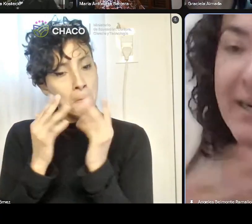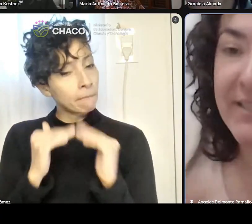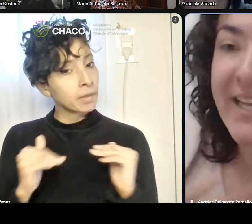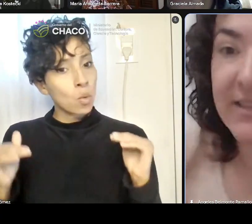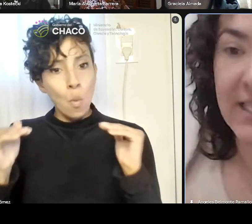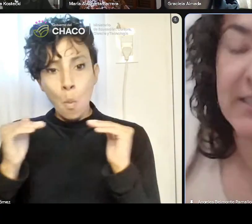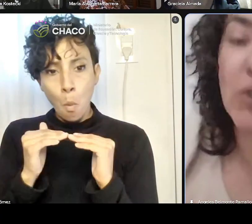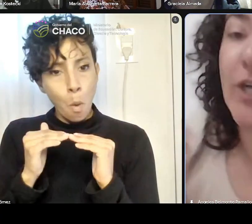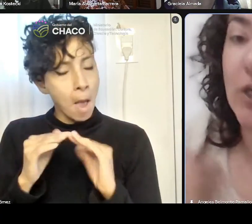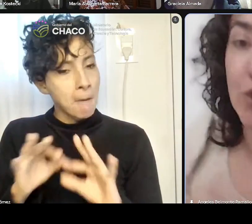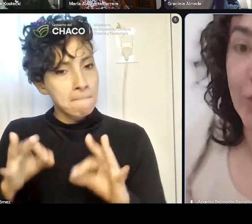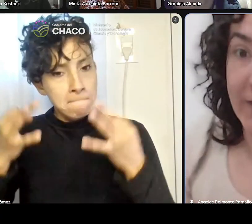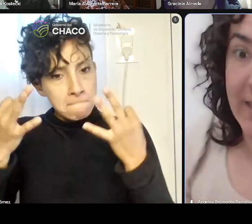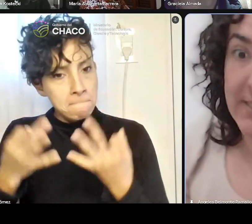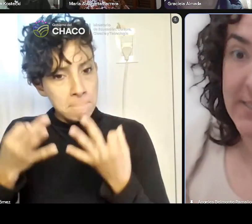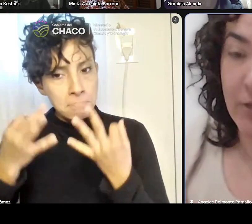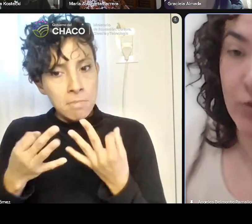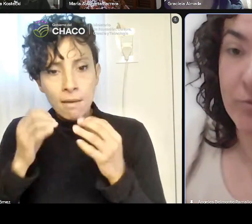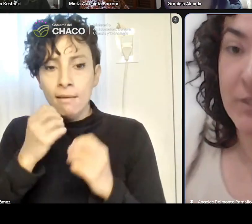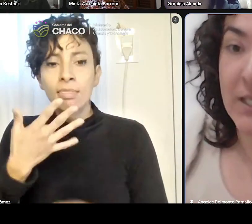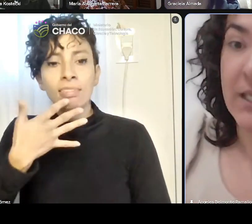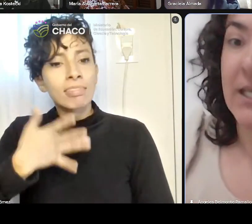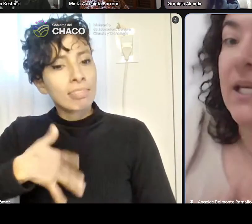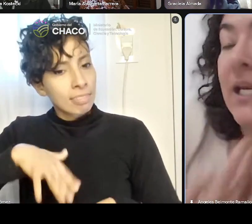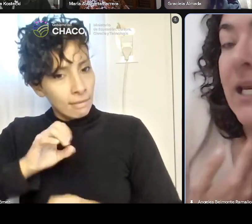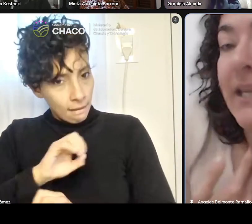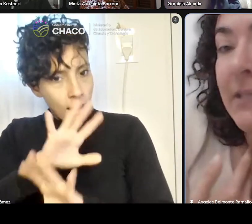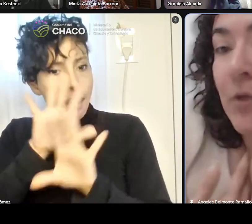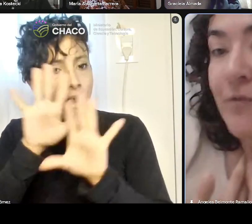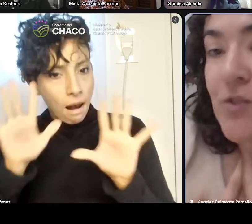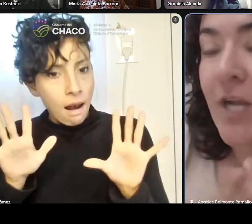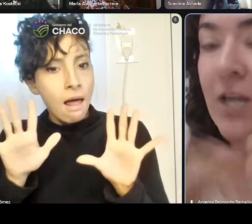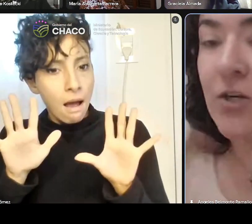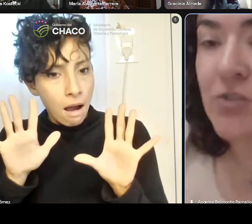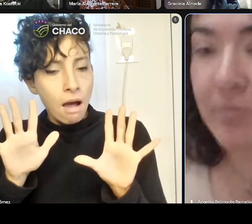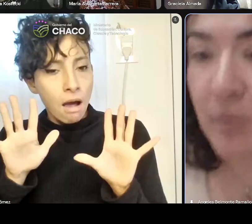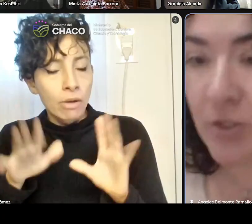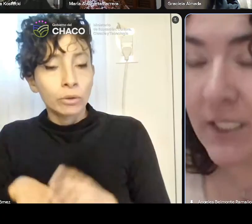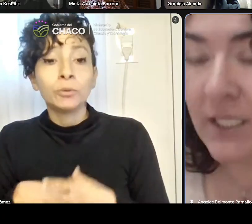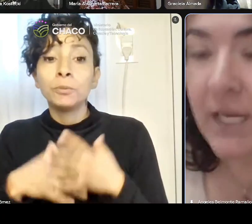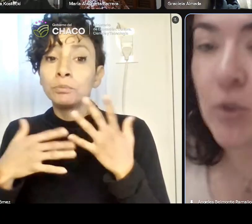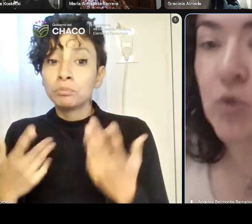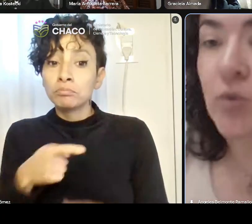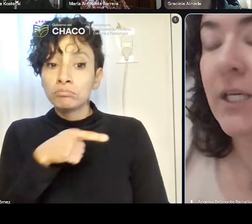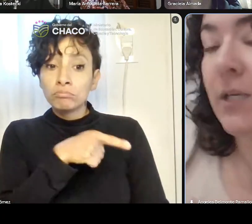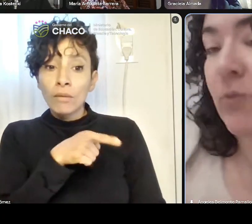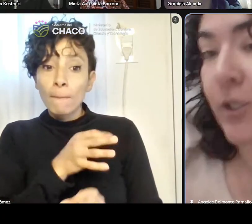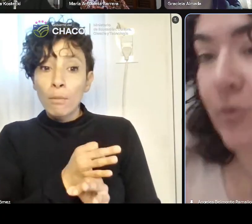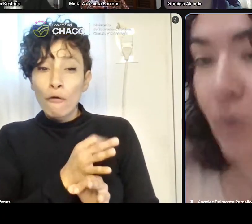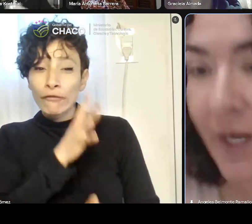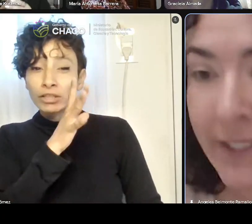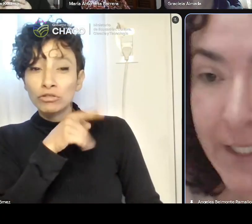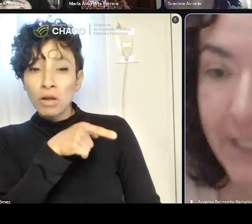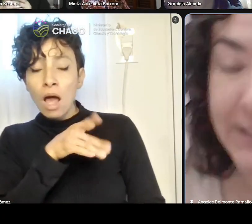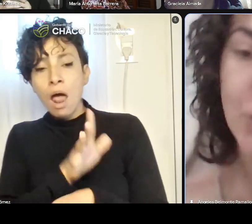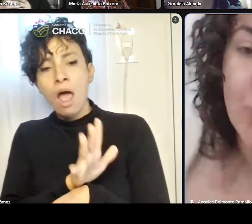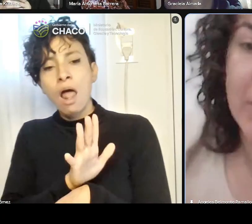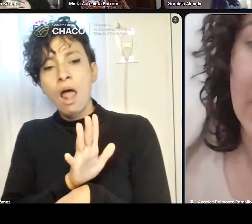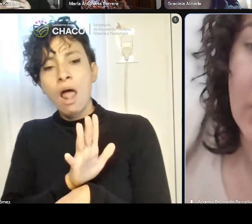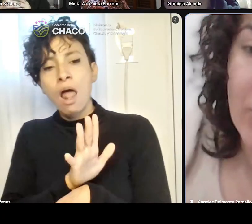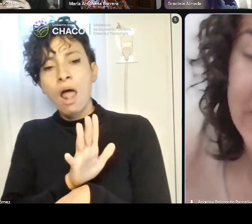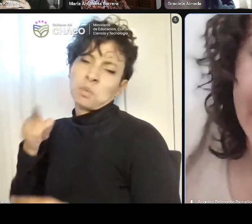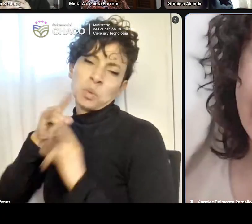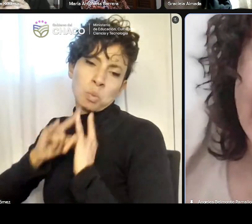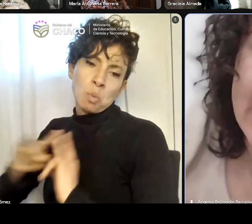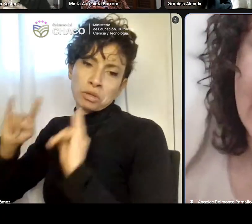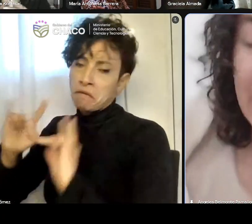ambas partes entienden lo que el otro está diciendo. Y este profesional no se pone en la postura de, bueno, vos arreglate, yo te